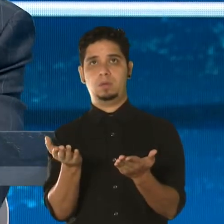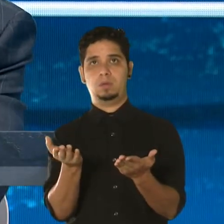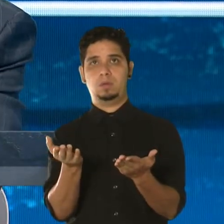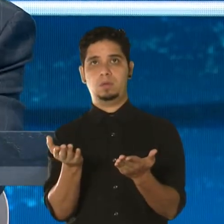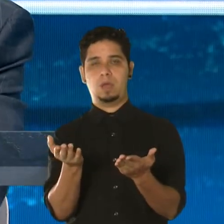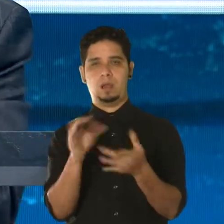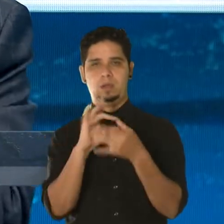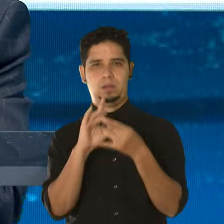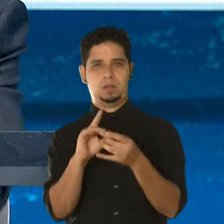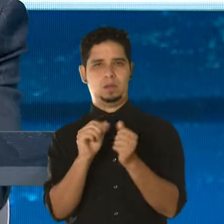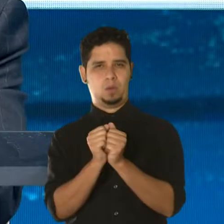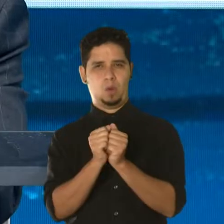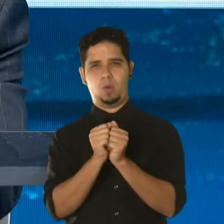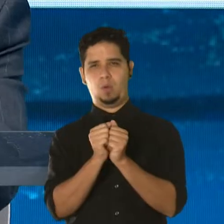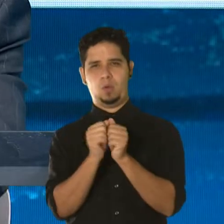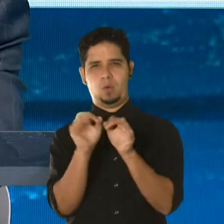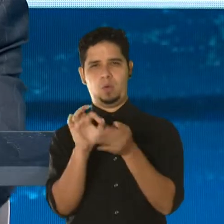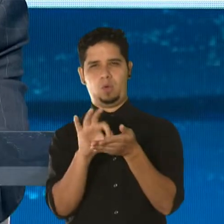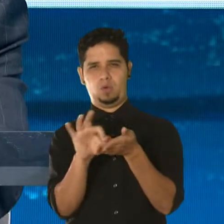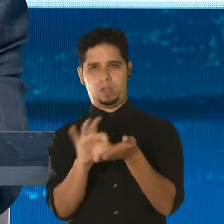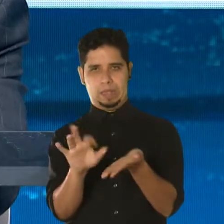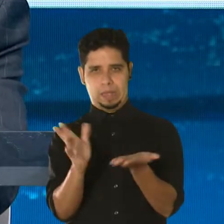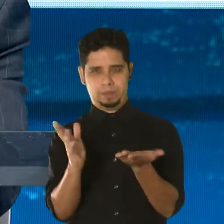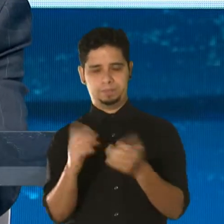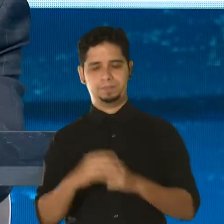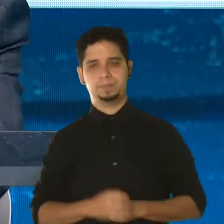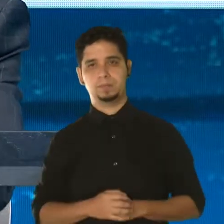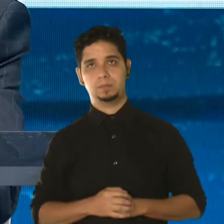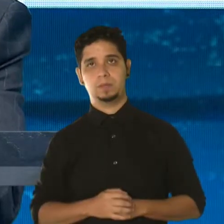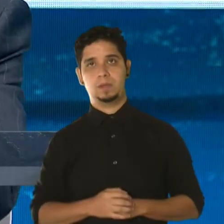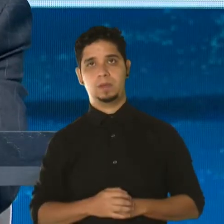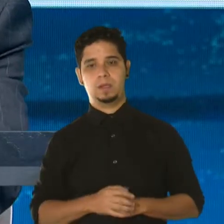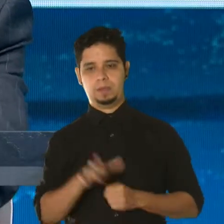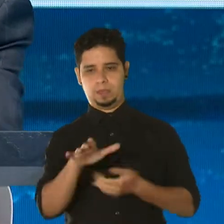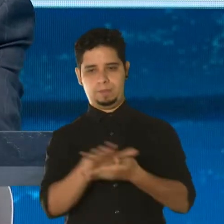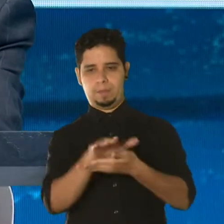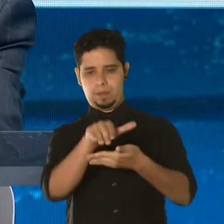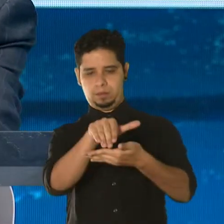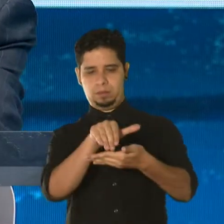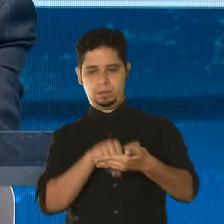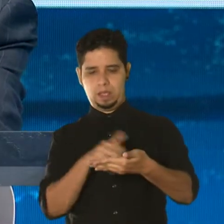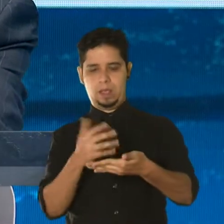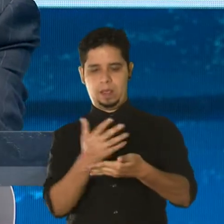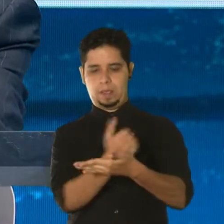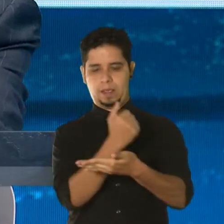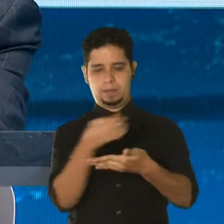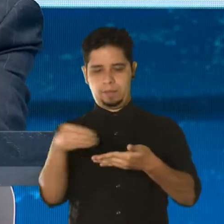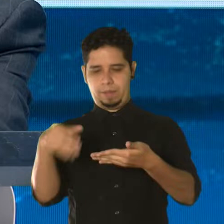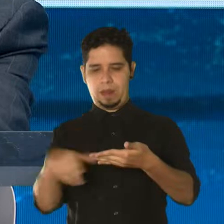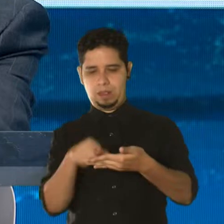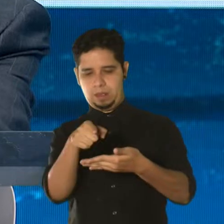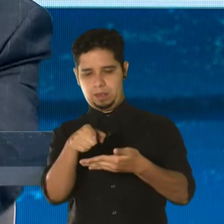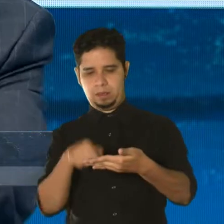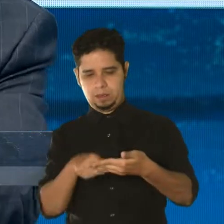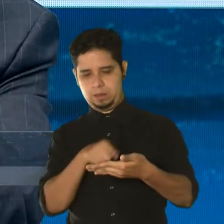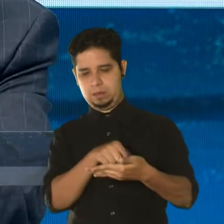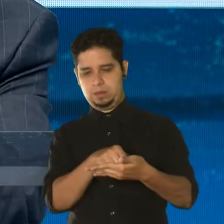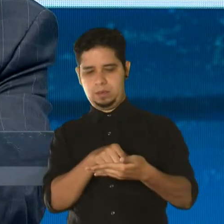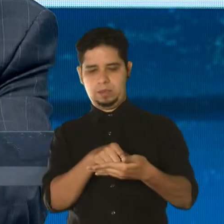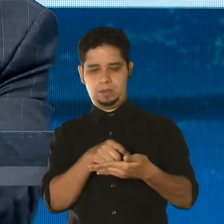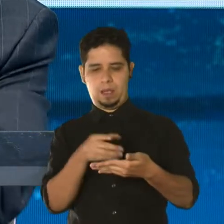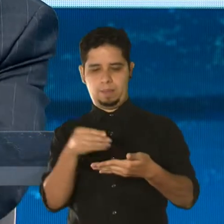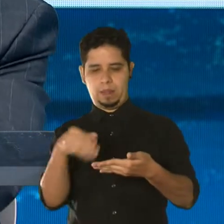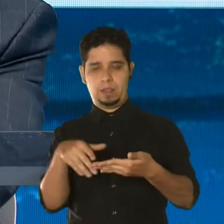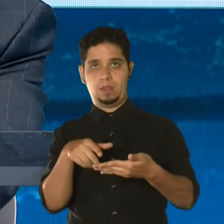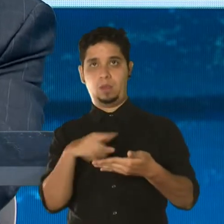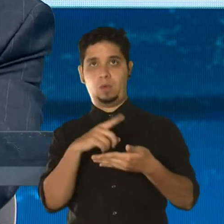de contabilidad y esas cosas, ¿verdad? Y tú tienes ahí en esa hoja, ¿verdad?, de ganancias y pérdidas, donde quizás estás perdiendo